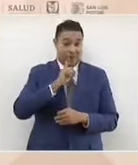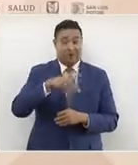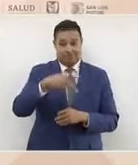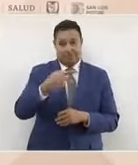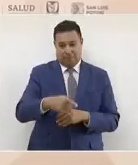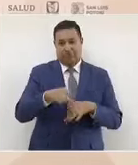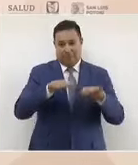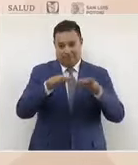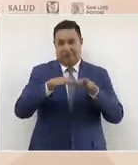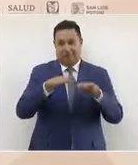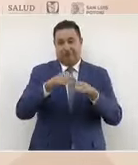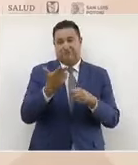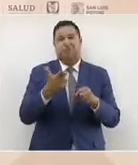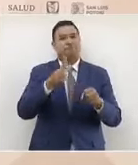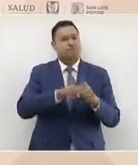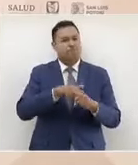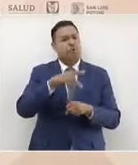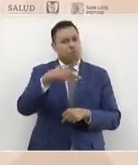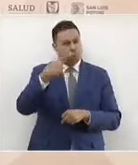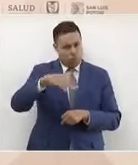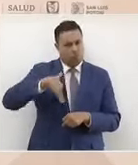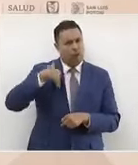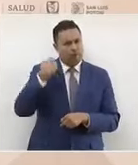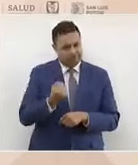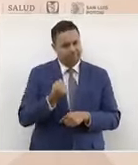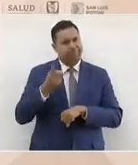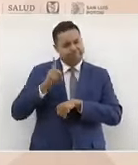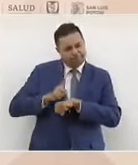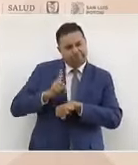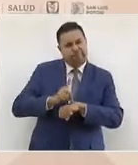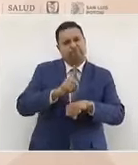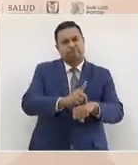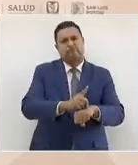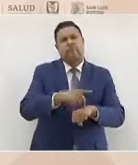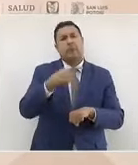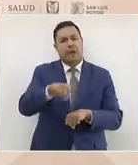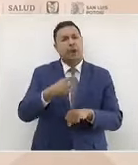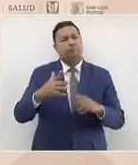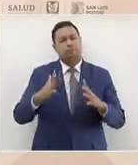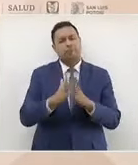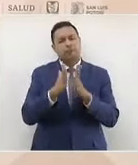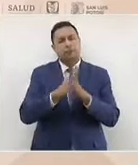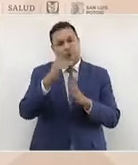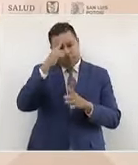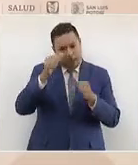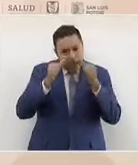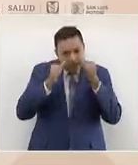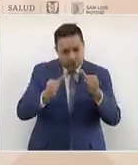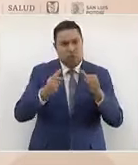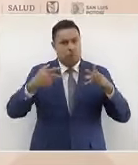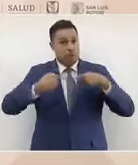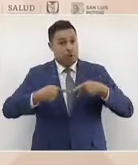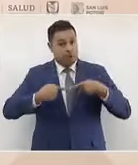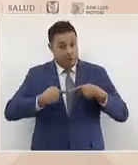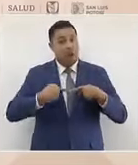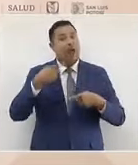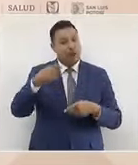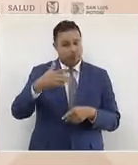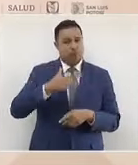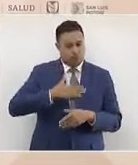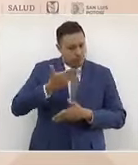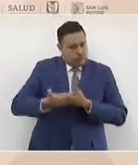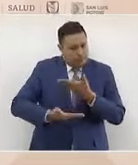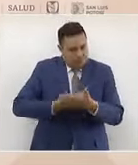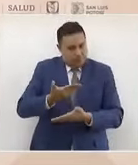hospital, quienes con su empeño y dedicación diaria colaboran para atender a la población a quien tenemos la honrosa tarea de